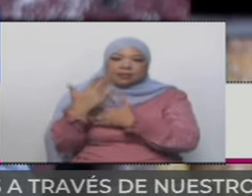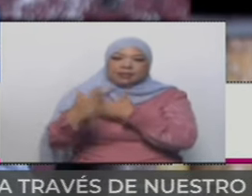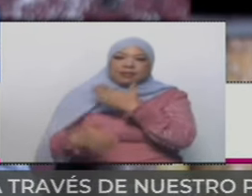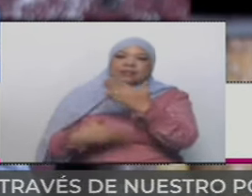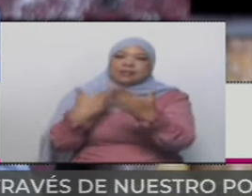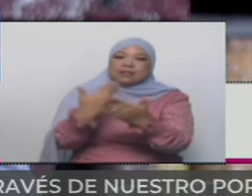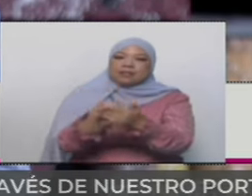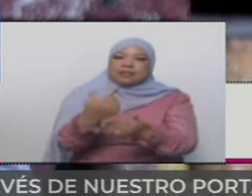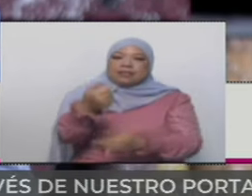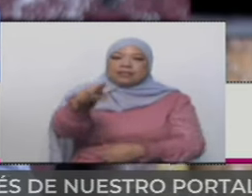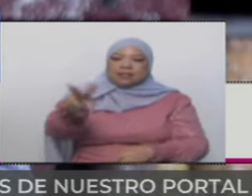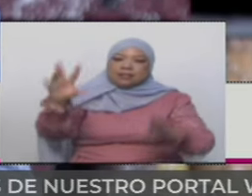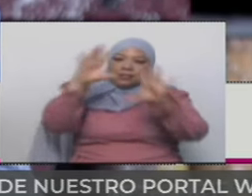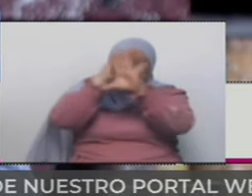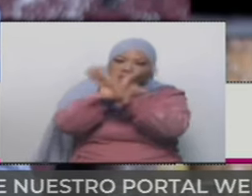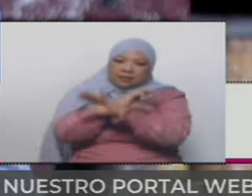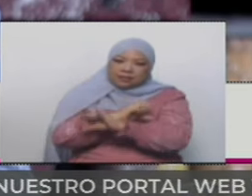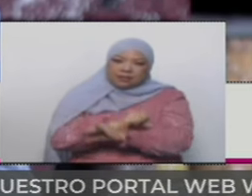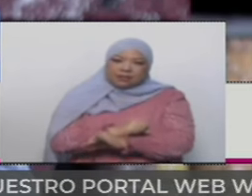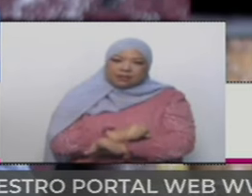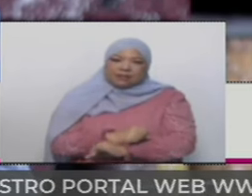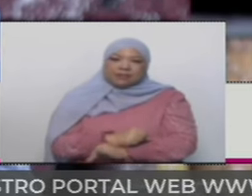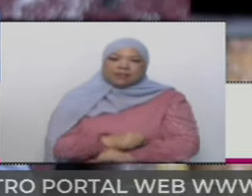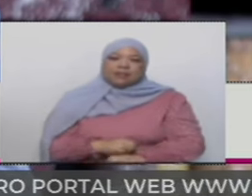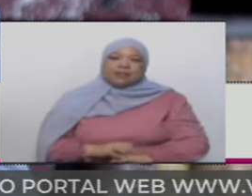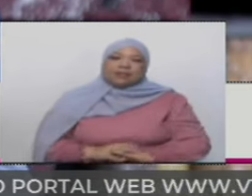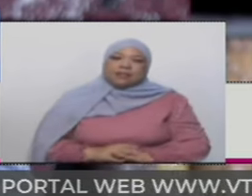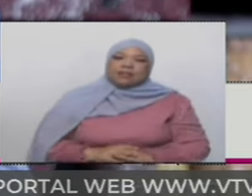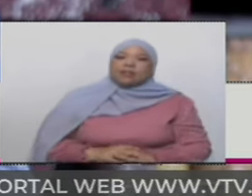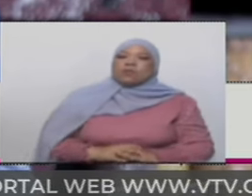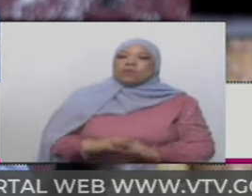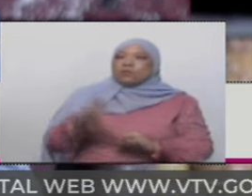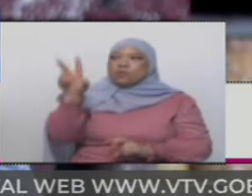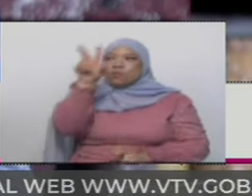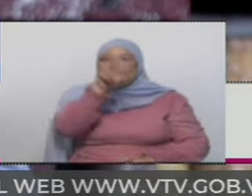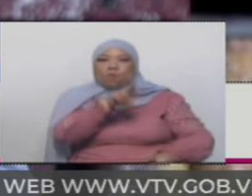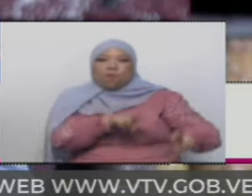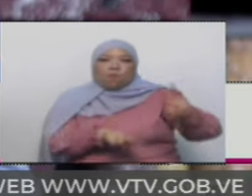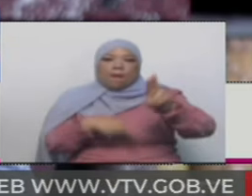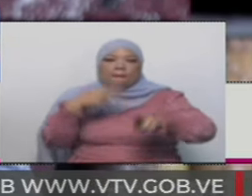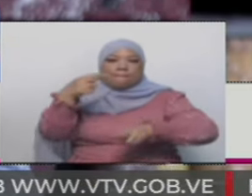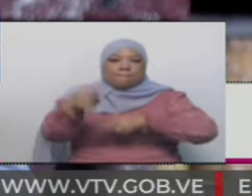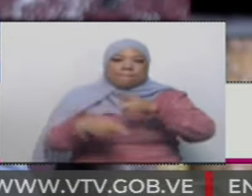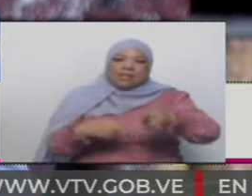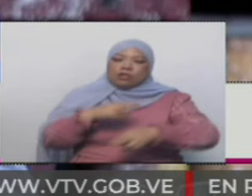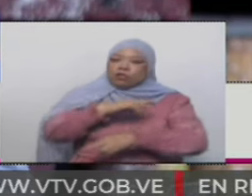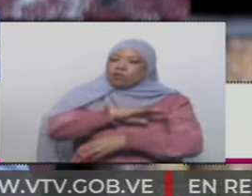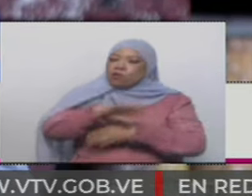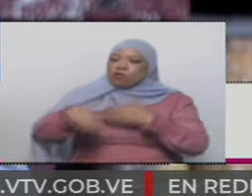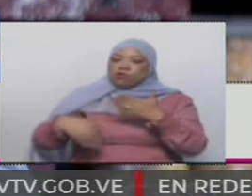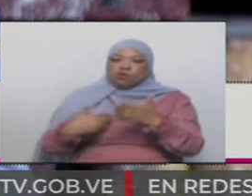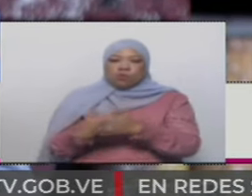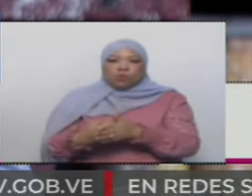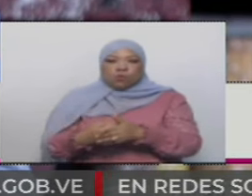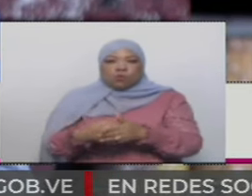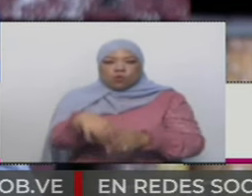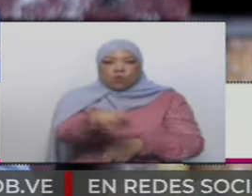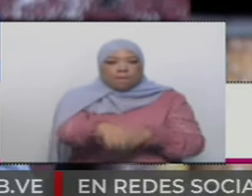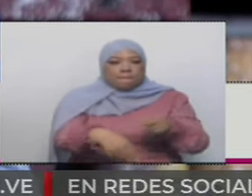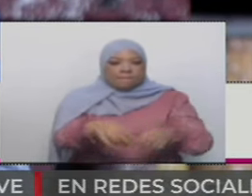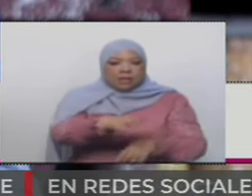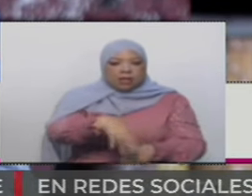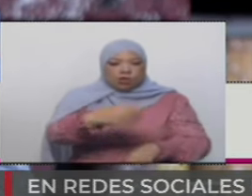hasta las 12 de la noche. Recorríamos todas las estaciones del metro, todos los patios de Metrobús,